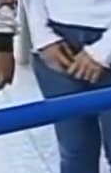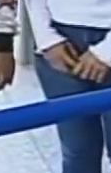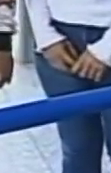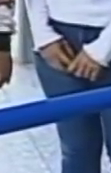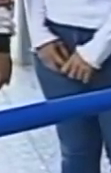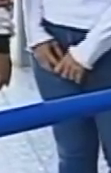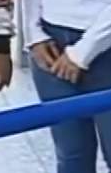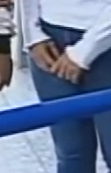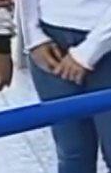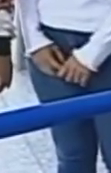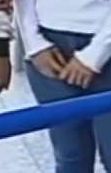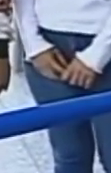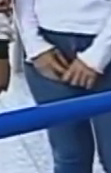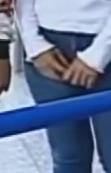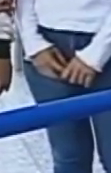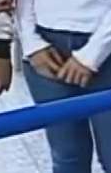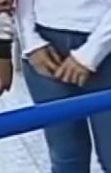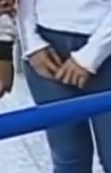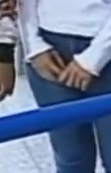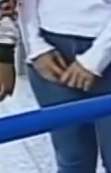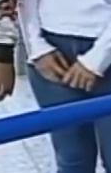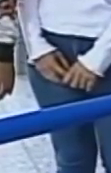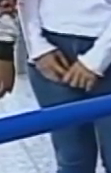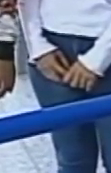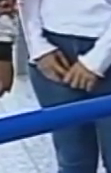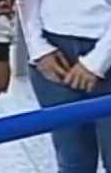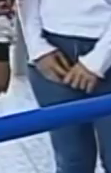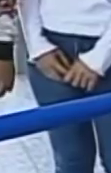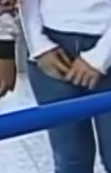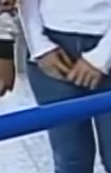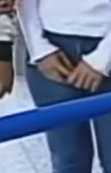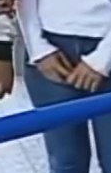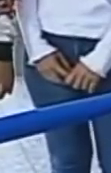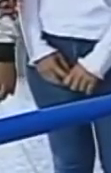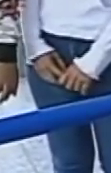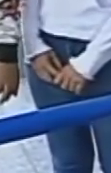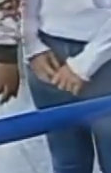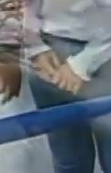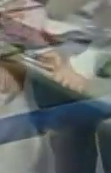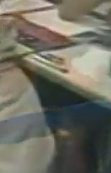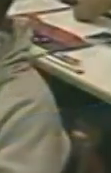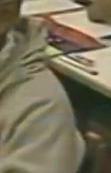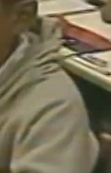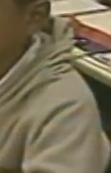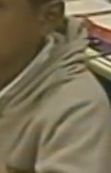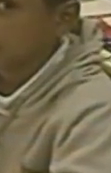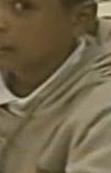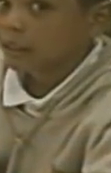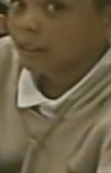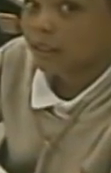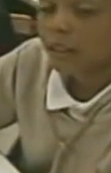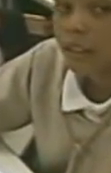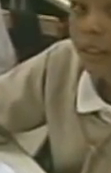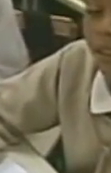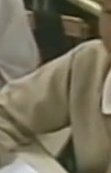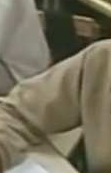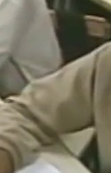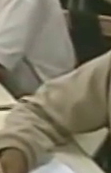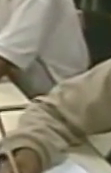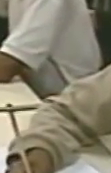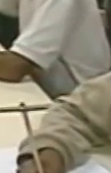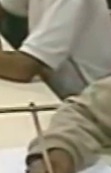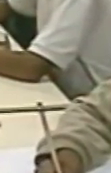a escasos metros donde nació nada más y nada menos que el prócer venezolano Antonio